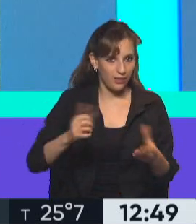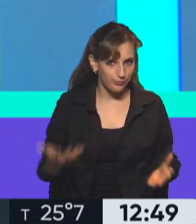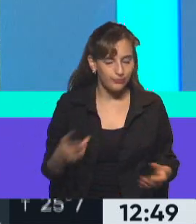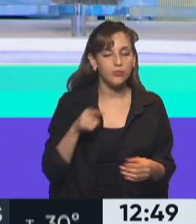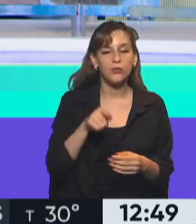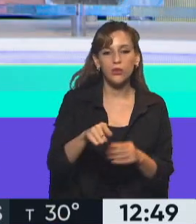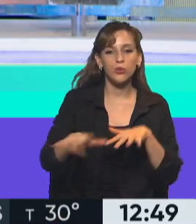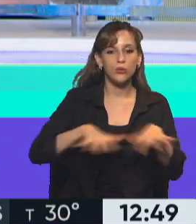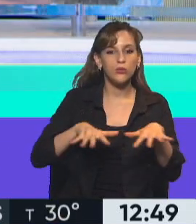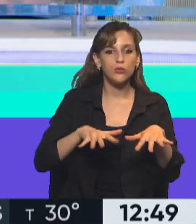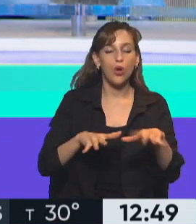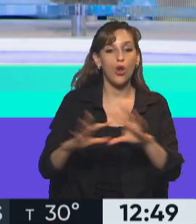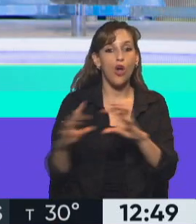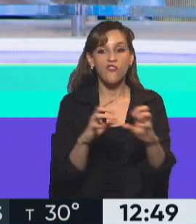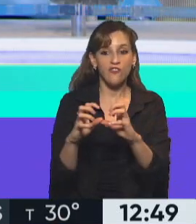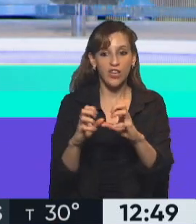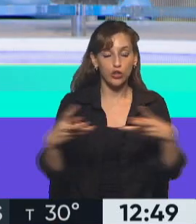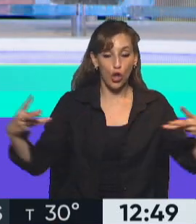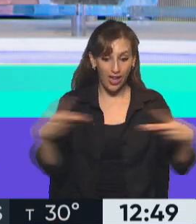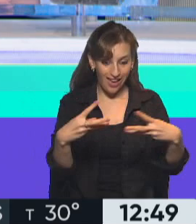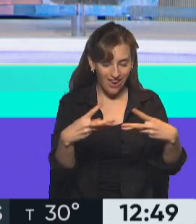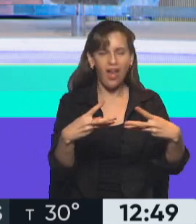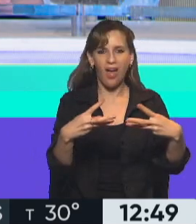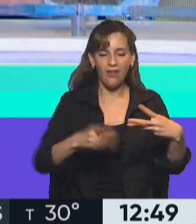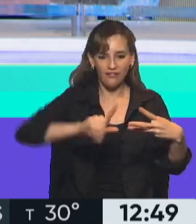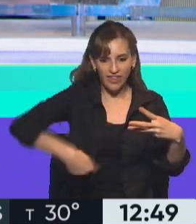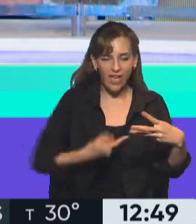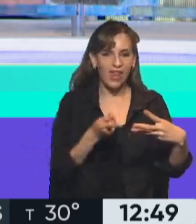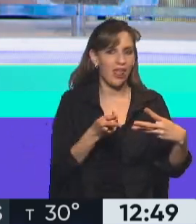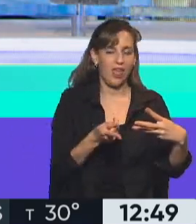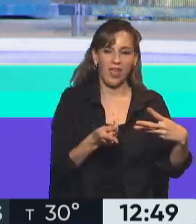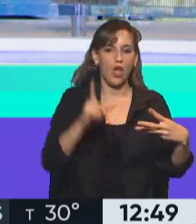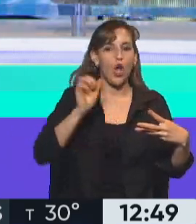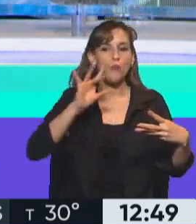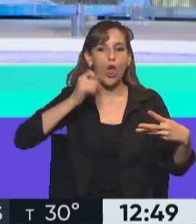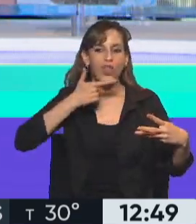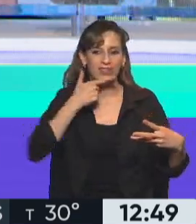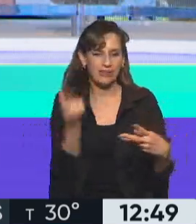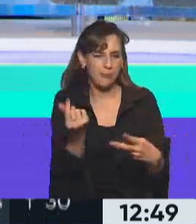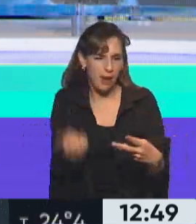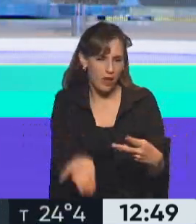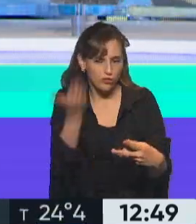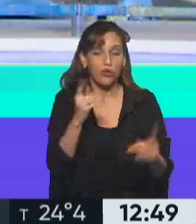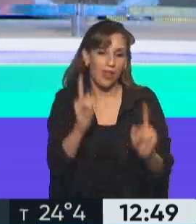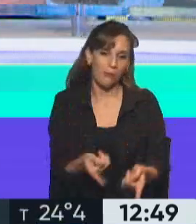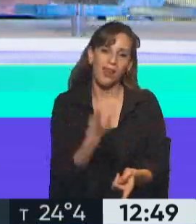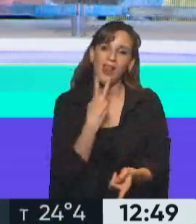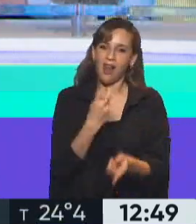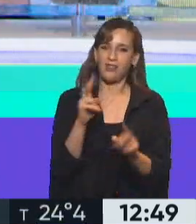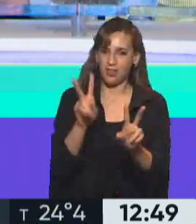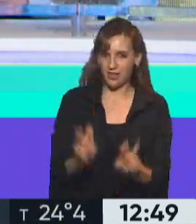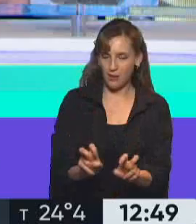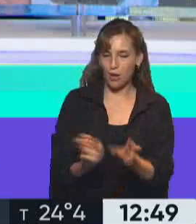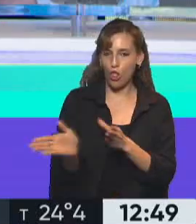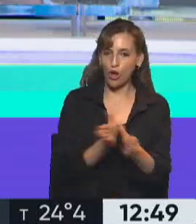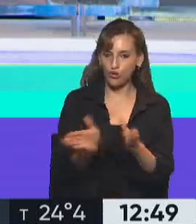contexto, un conflicto entre estas dos partes dispara o genera una disparada muy fuerte de esos commodities, agregando la cuestión energética, así que también es la otra